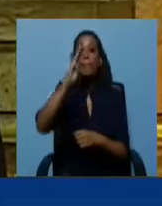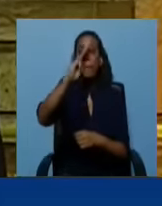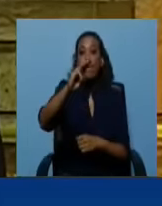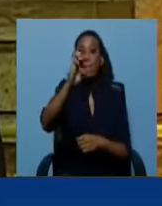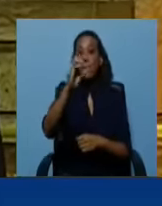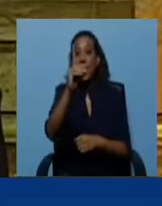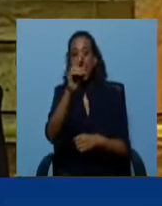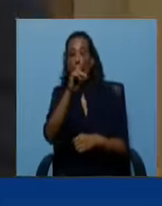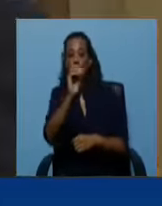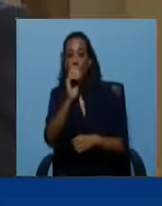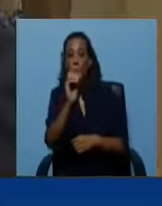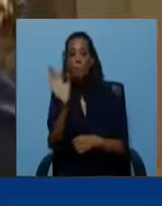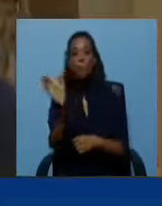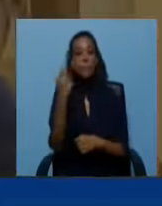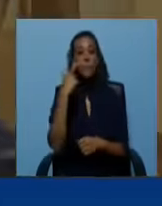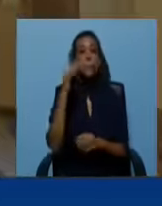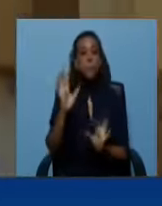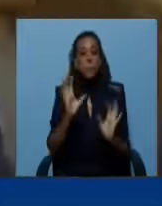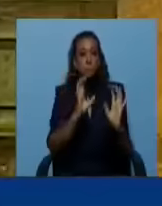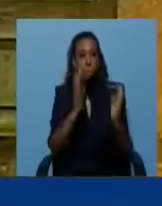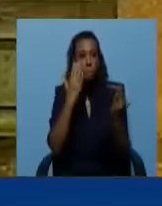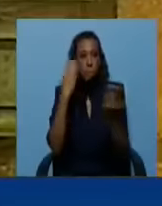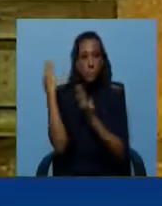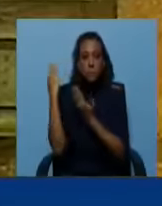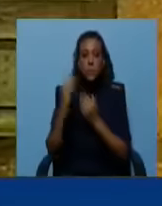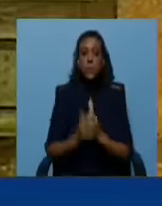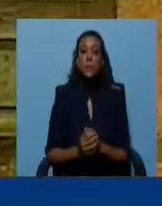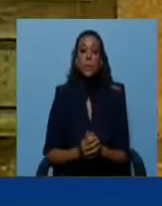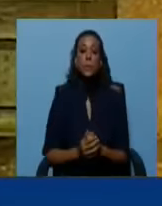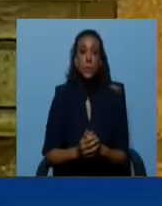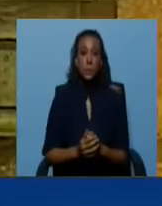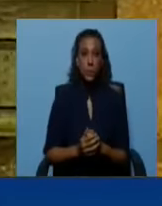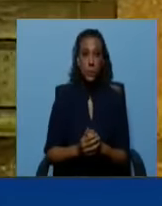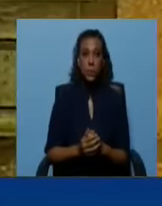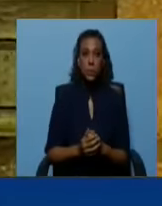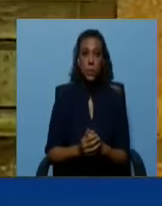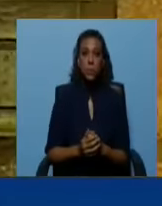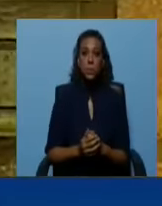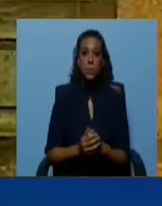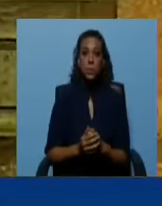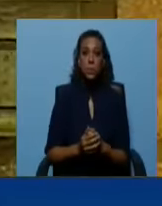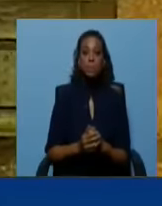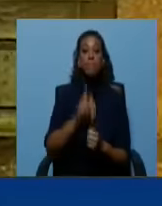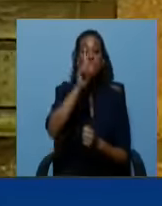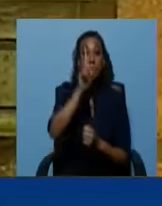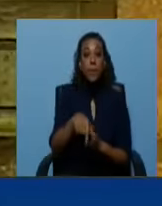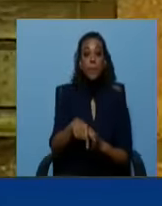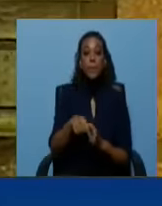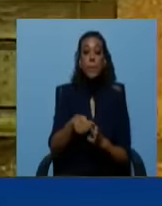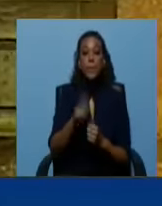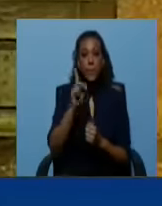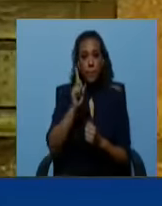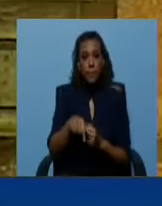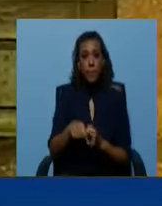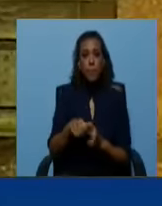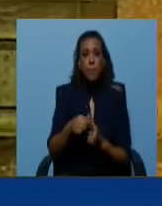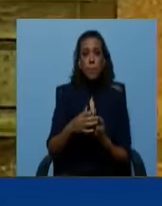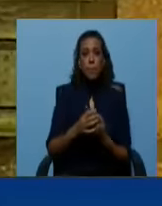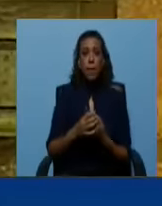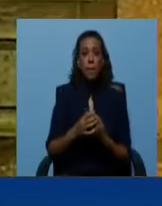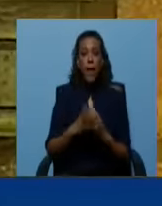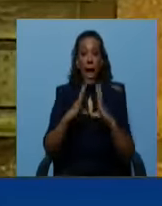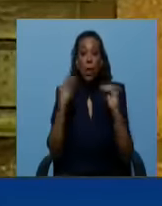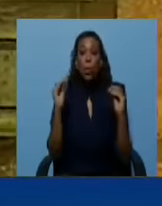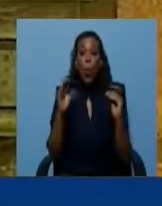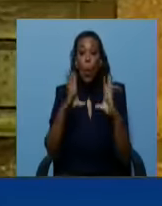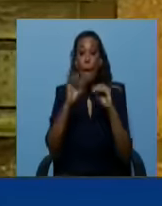Pacheco. Y a todos